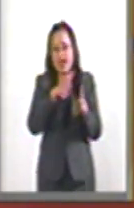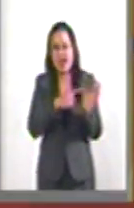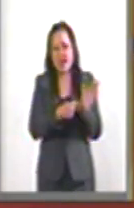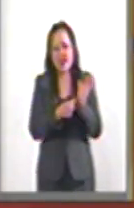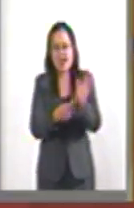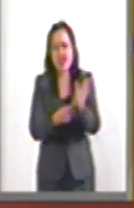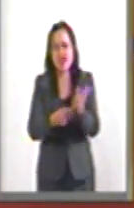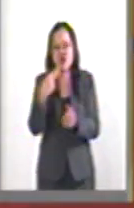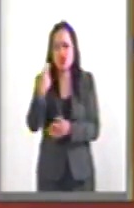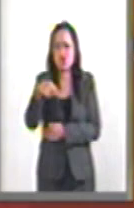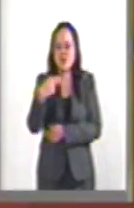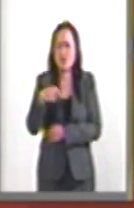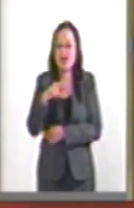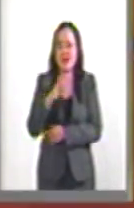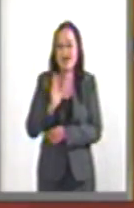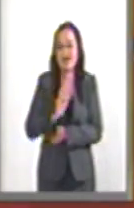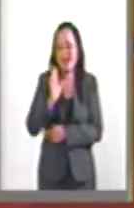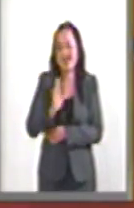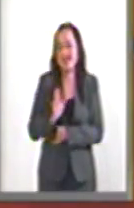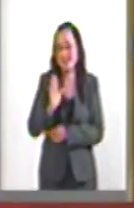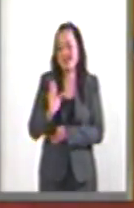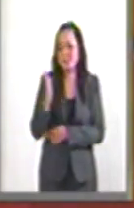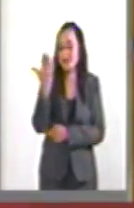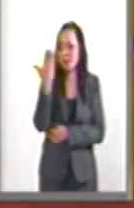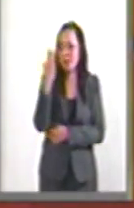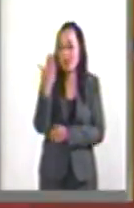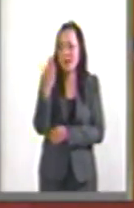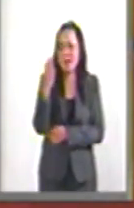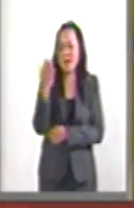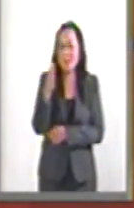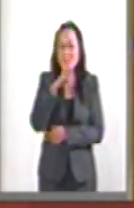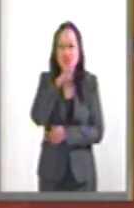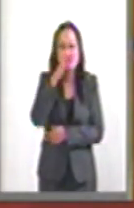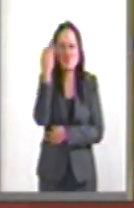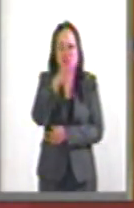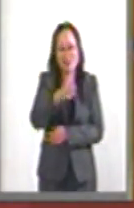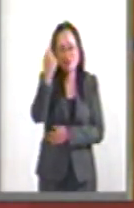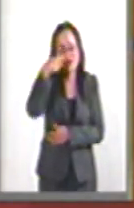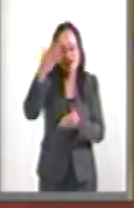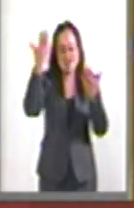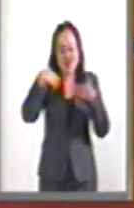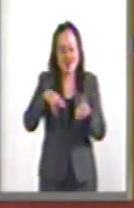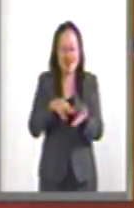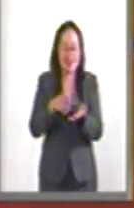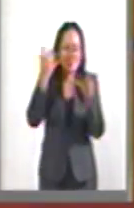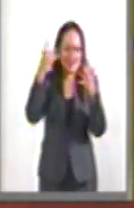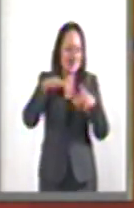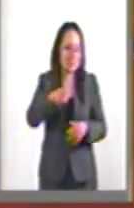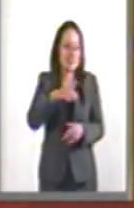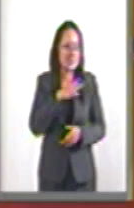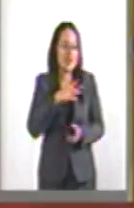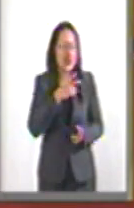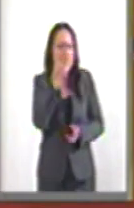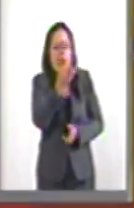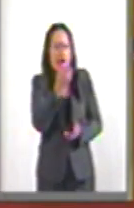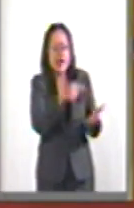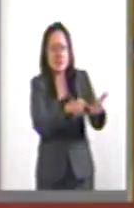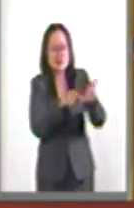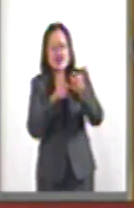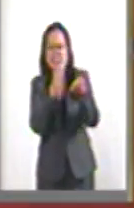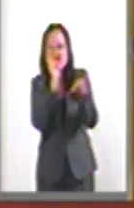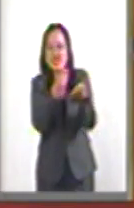de la madrastra de Blancanieves, ese que solo dice la verdad. Y